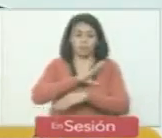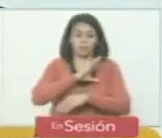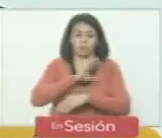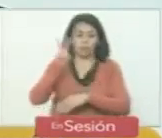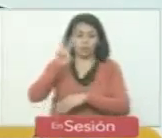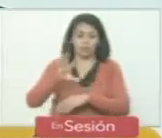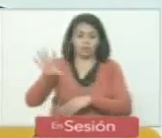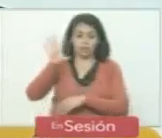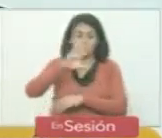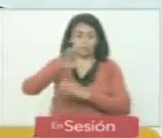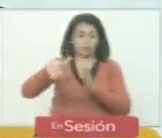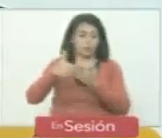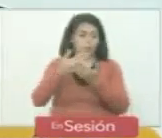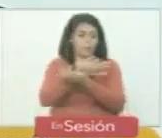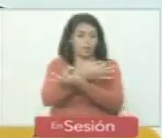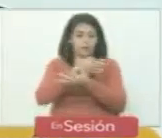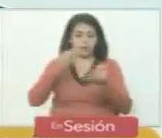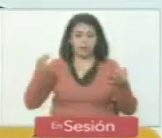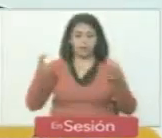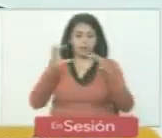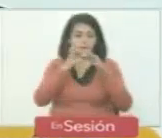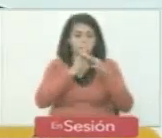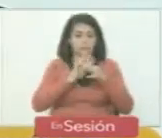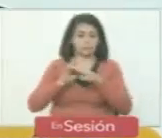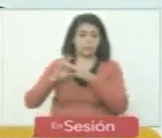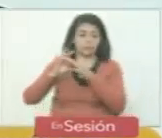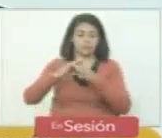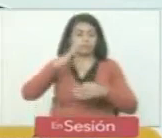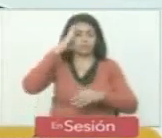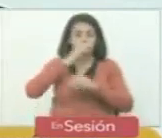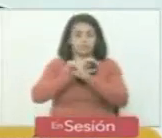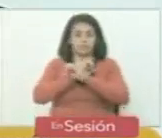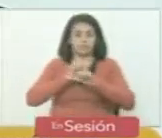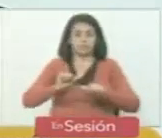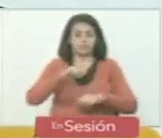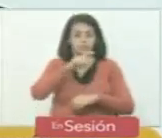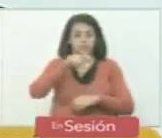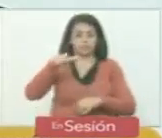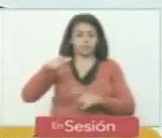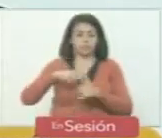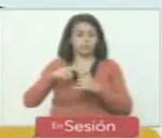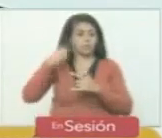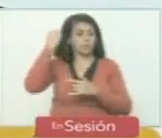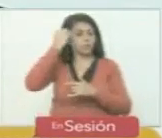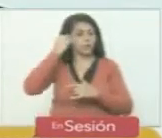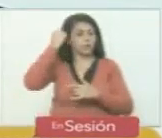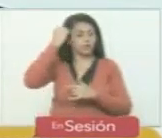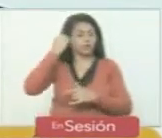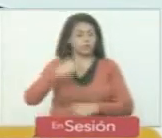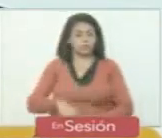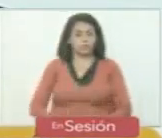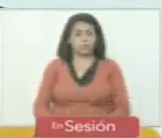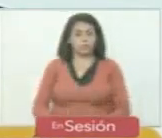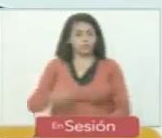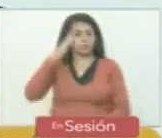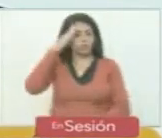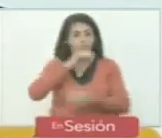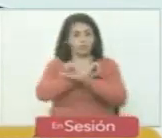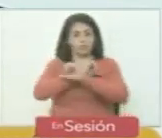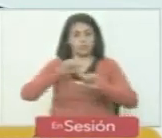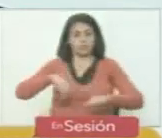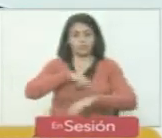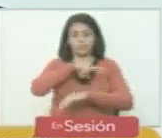nación en perfecta unión cívico-militar. Considerando que la Guardia